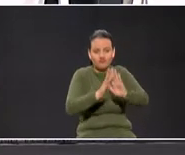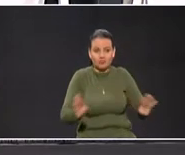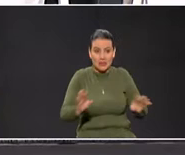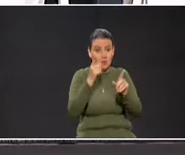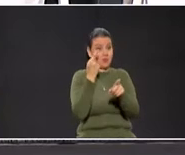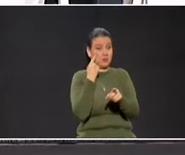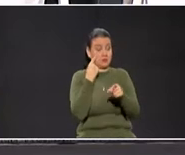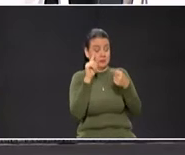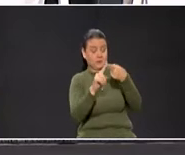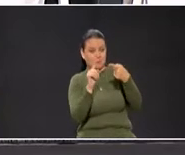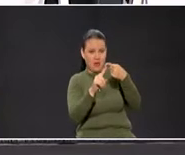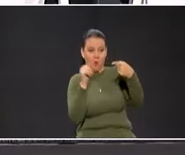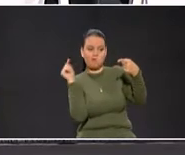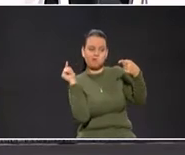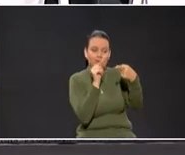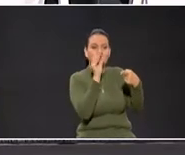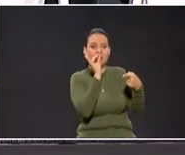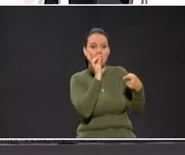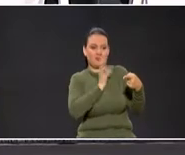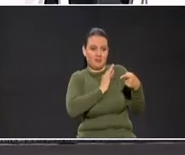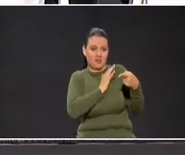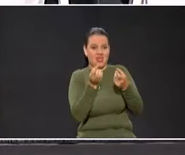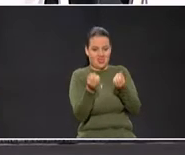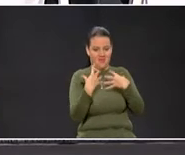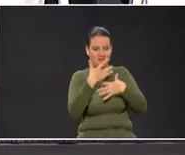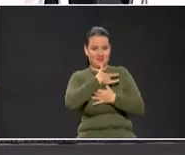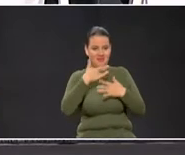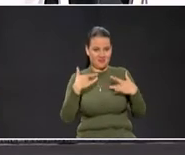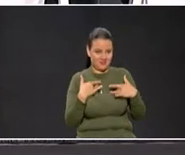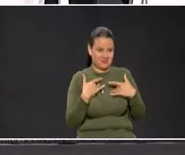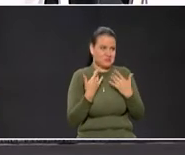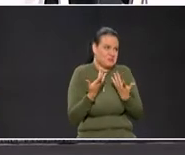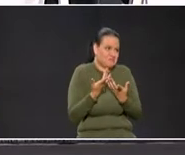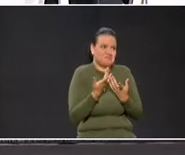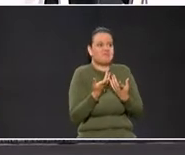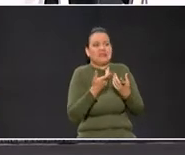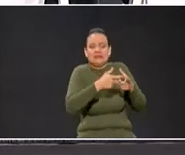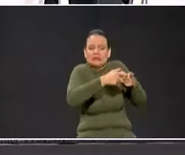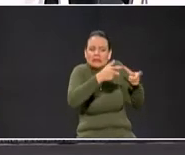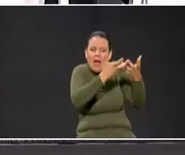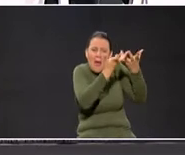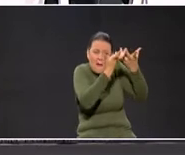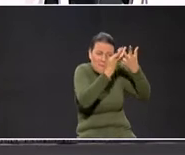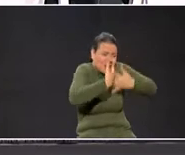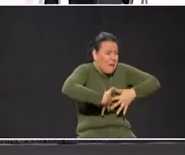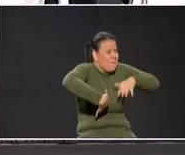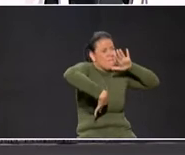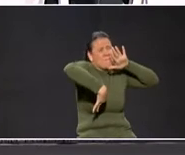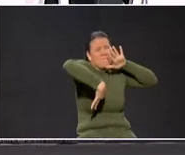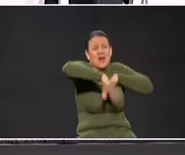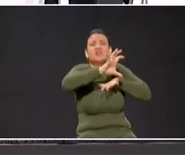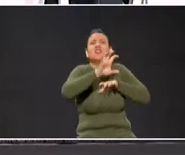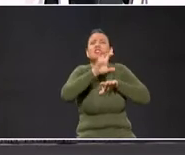hacer que la cannabis medicinal sea sea la empresa más grande de medellín para colombia y de colombia para el mundo